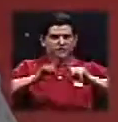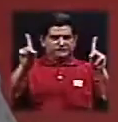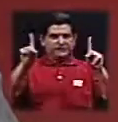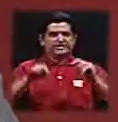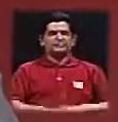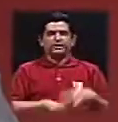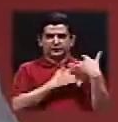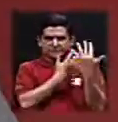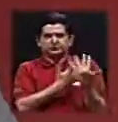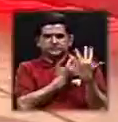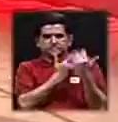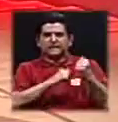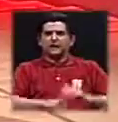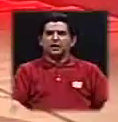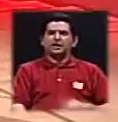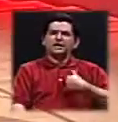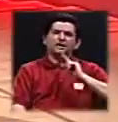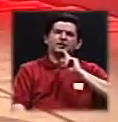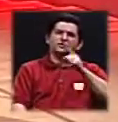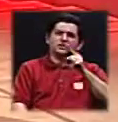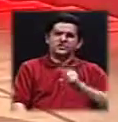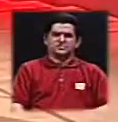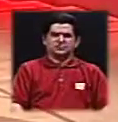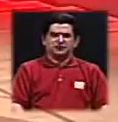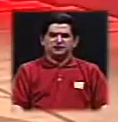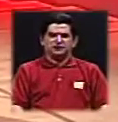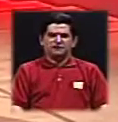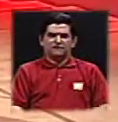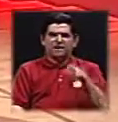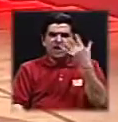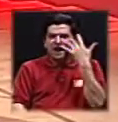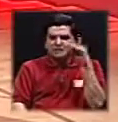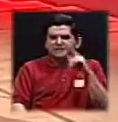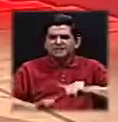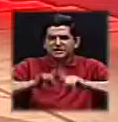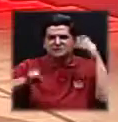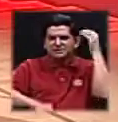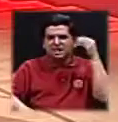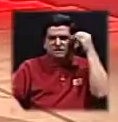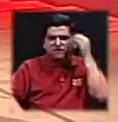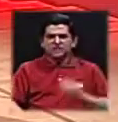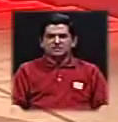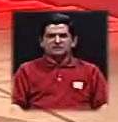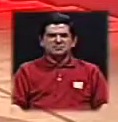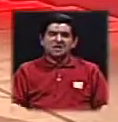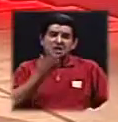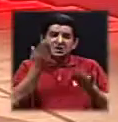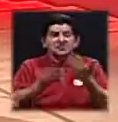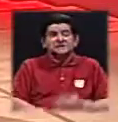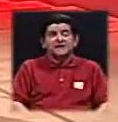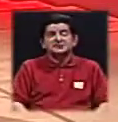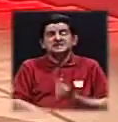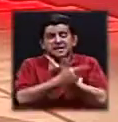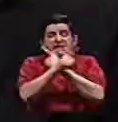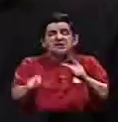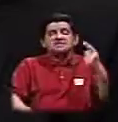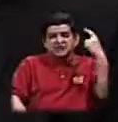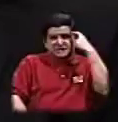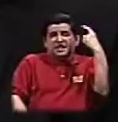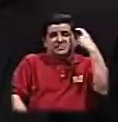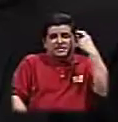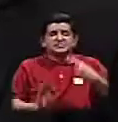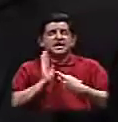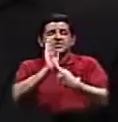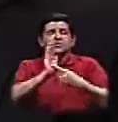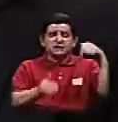¿verdad? Yo diría que pues esta aparente discrepancia es una expresión pues de la libertad de pensamiento que existe